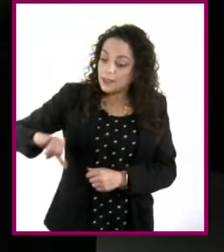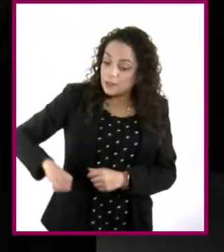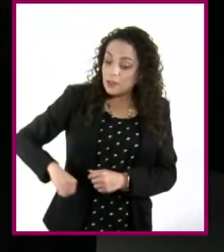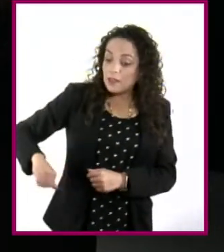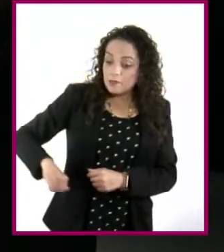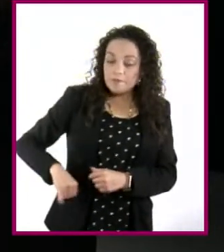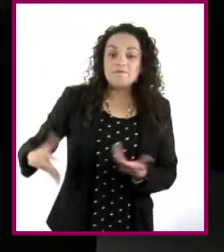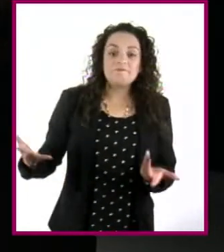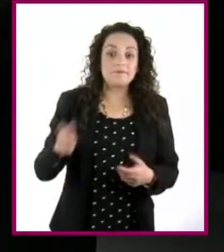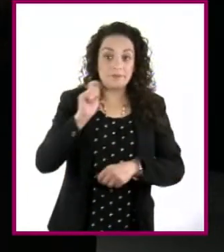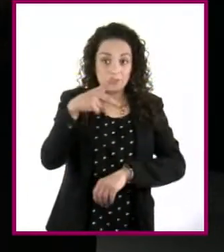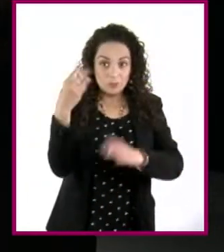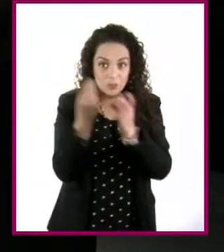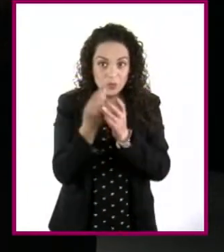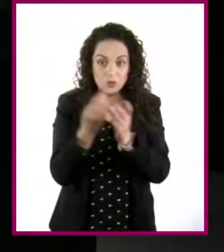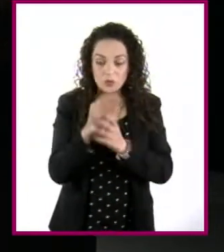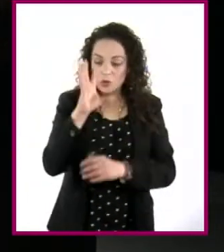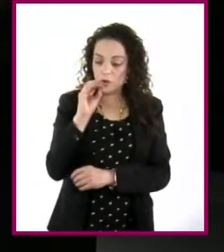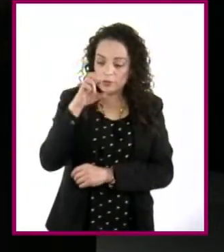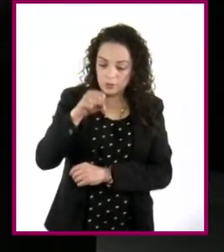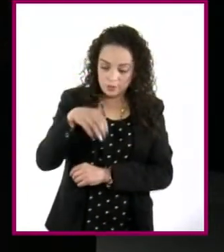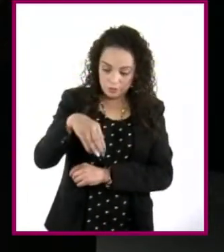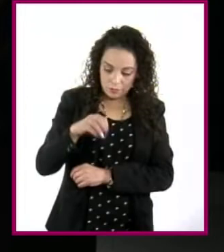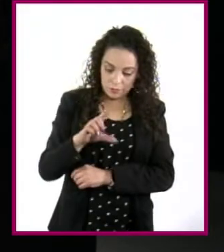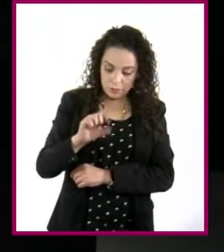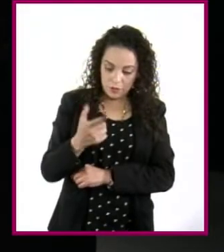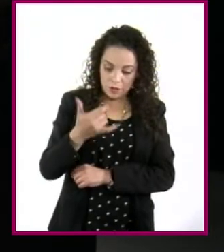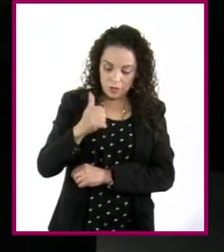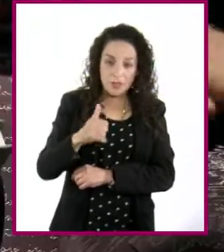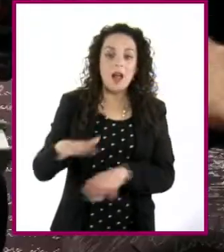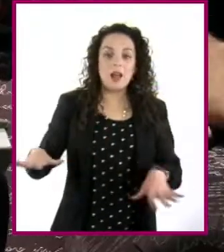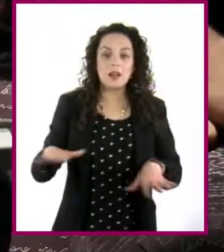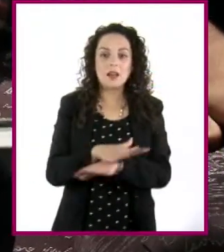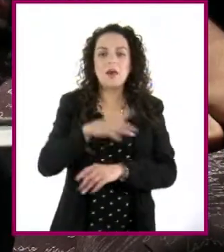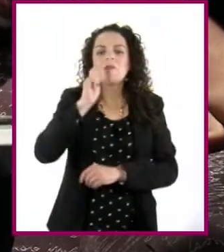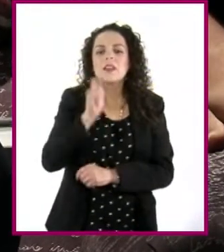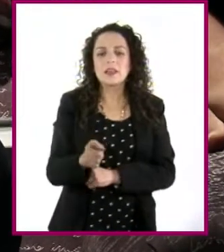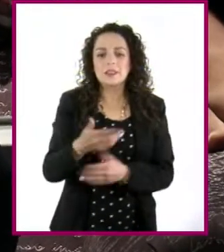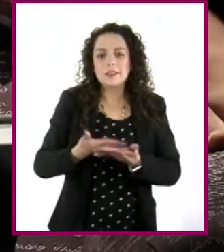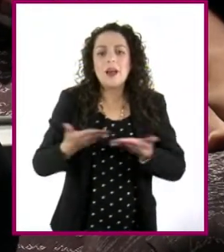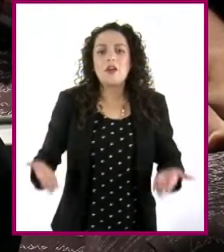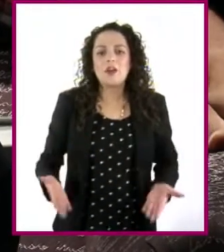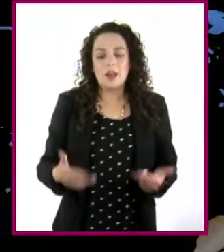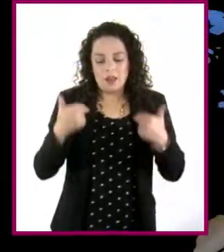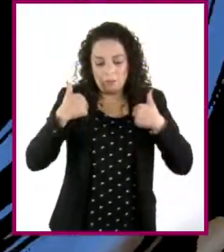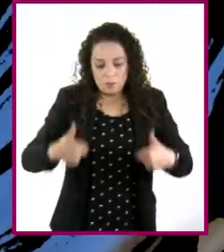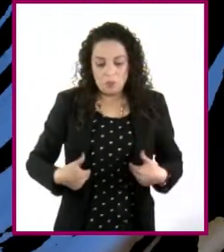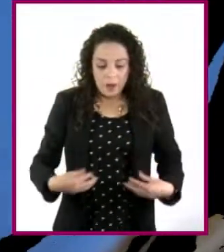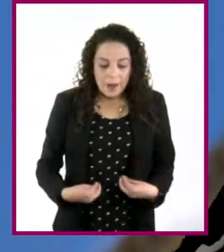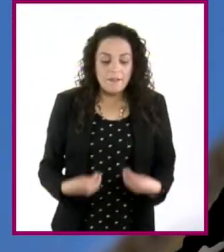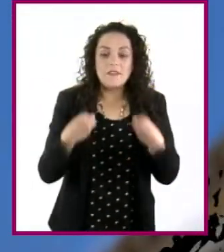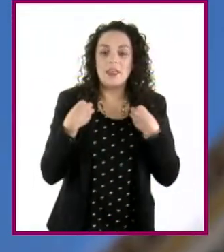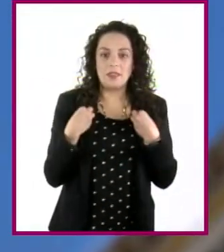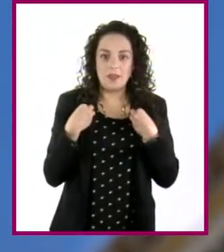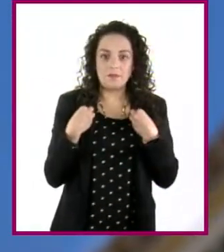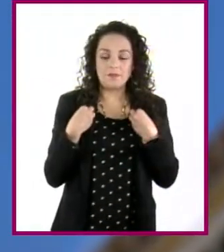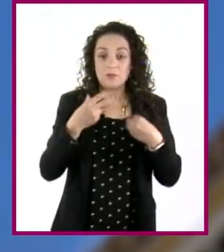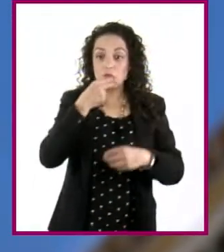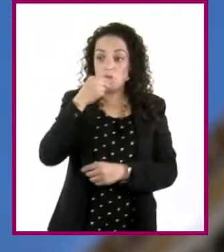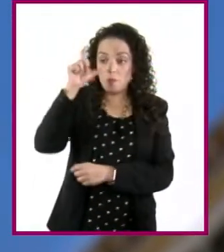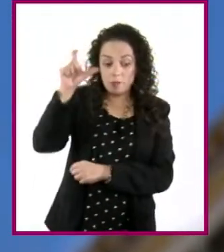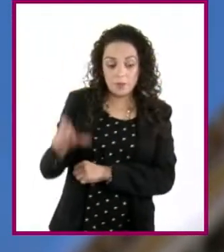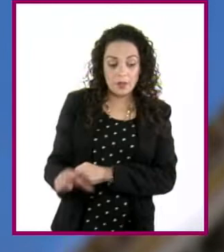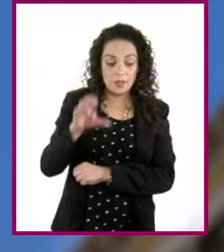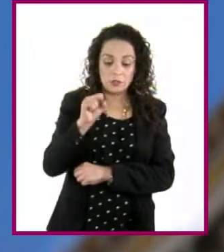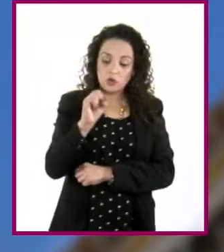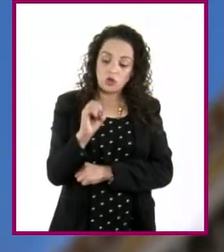la cosmología y pasó a ser la vida humana. La figura de Sócrates se convierte en el